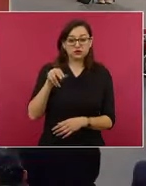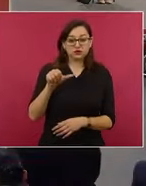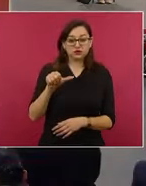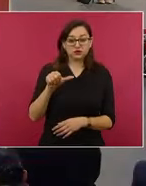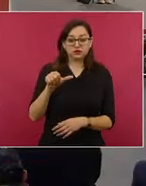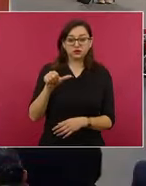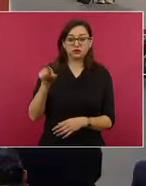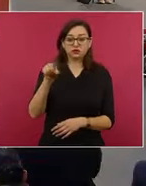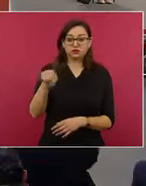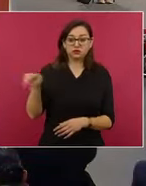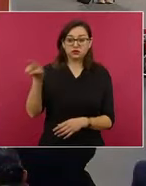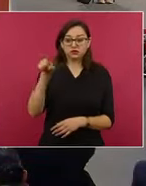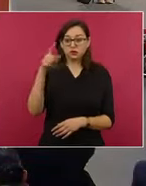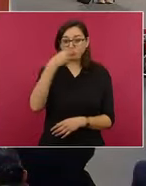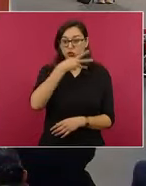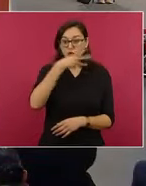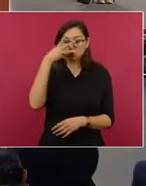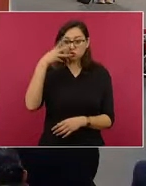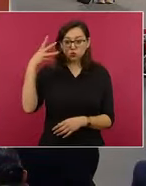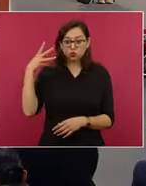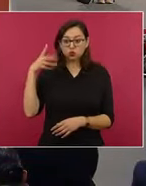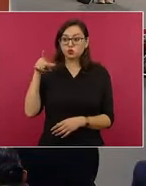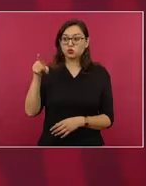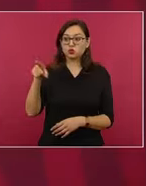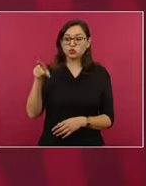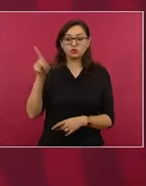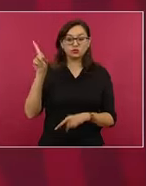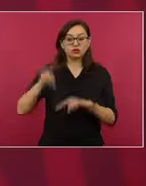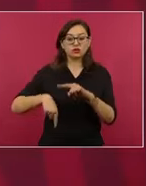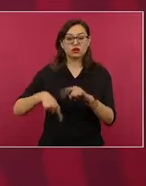de México porque mostraron su simpatía con Rusia,